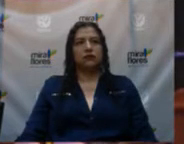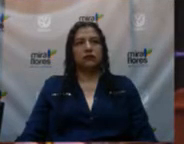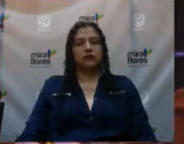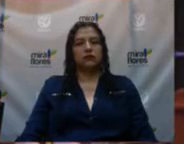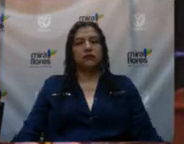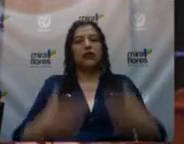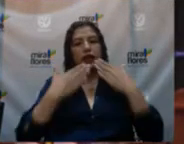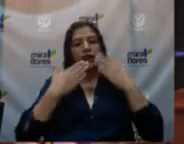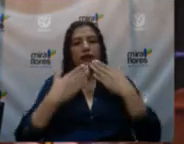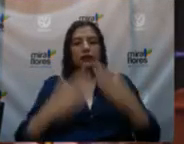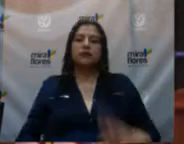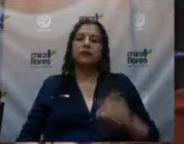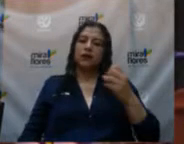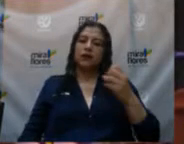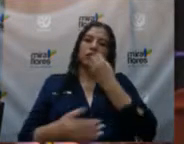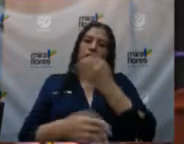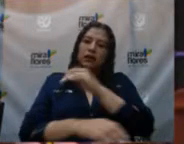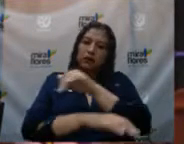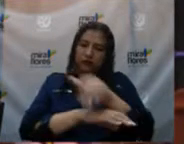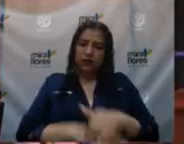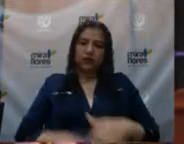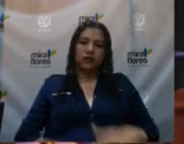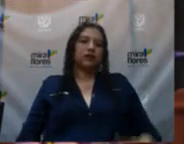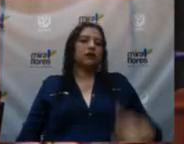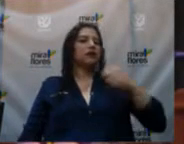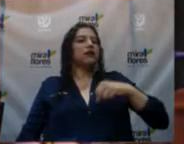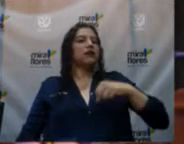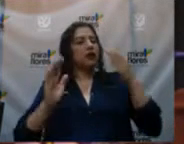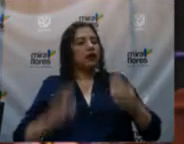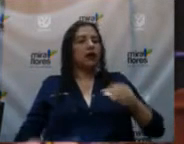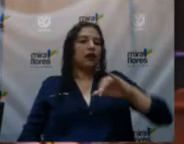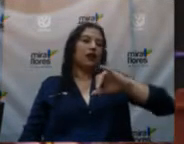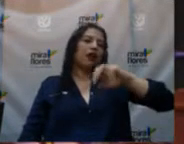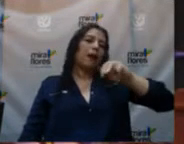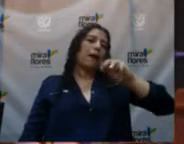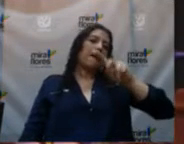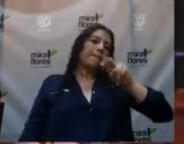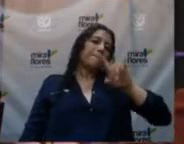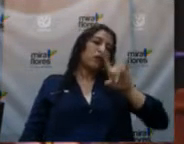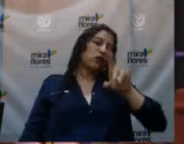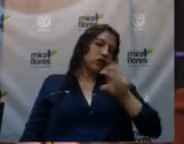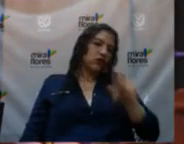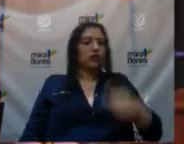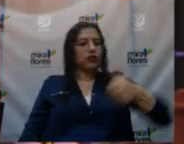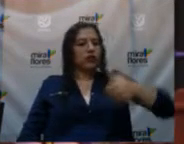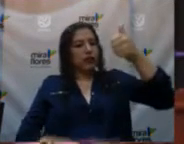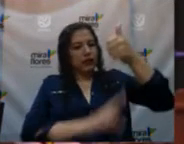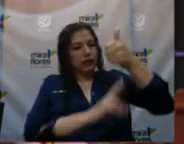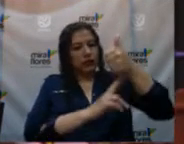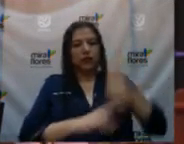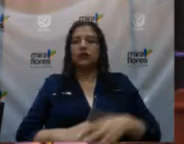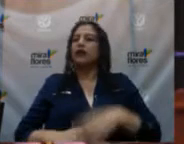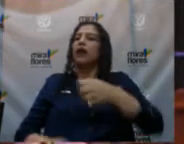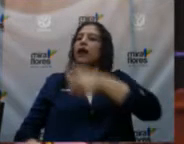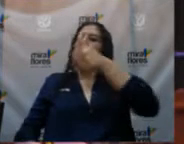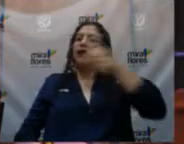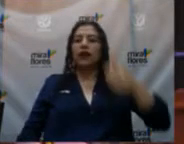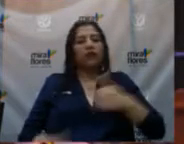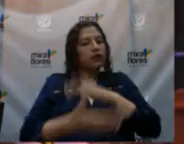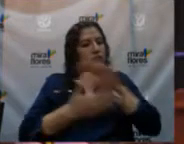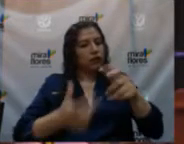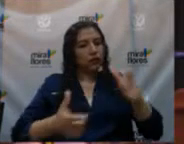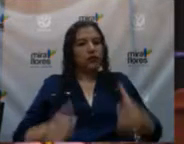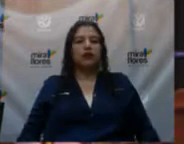Gracias. Ante todo, buenas noches, señor alcalde Jorge Muñoz, regidores todos, funcionarios. Reciban a